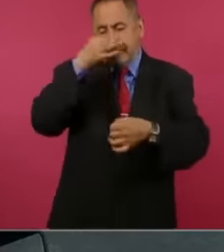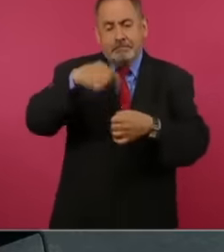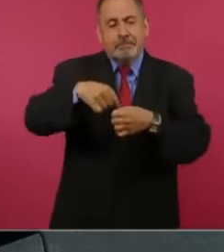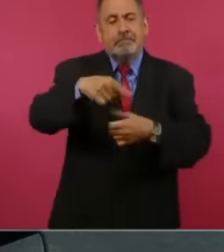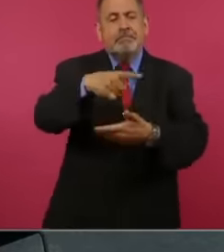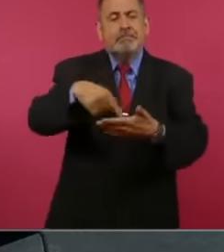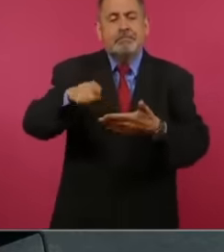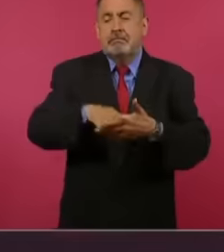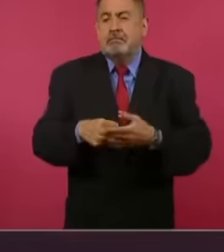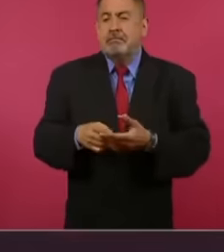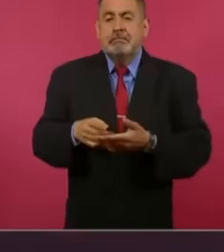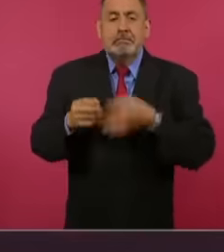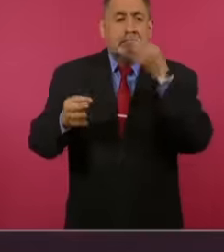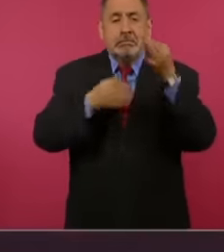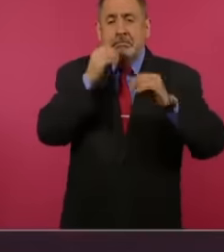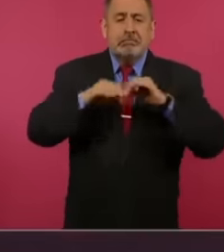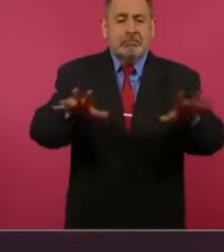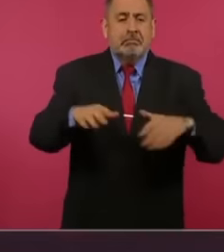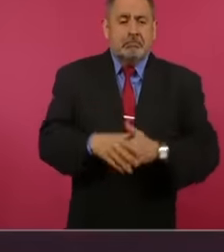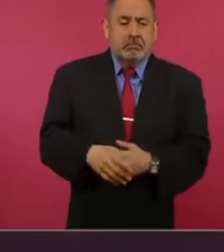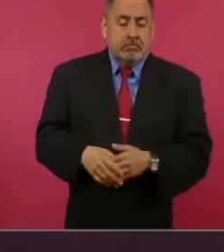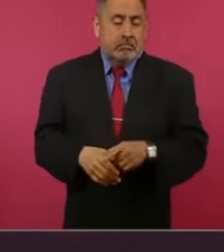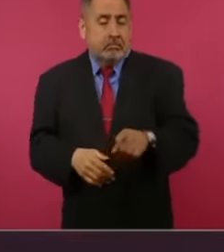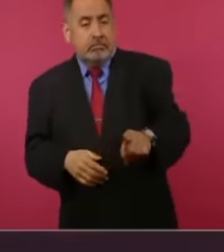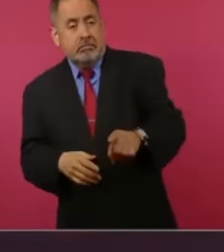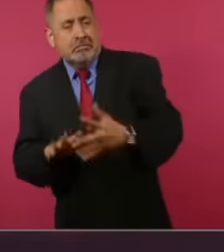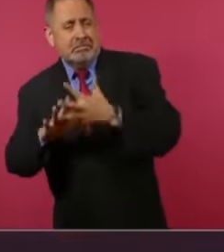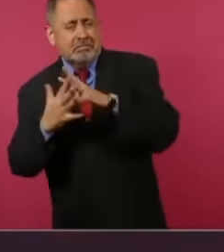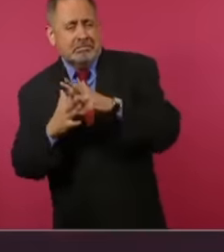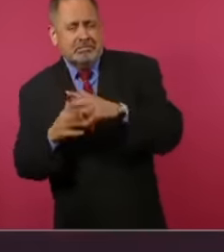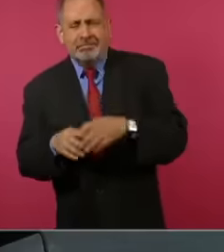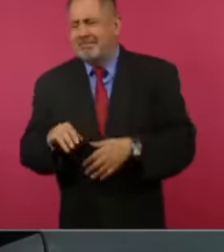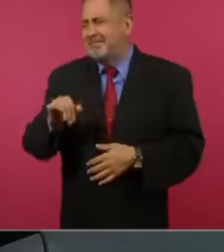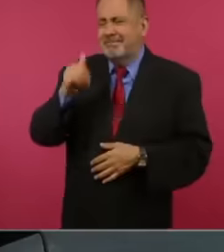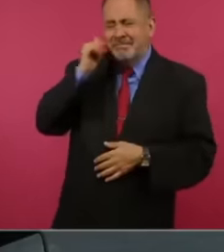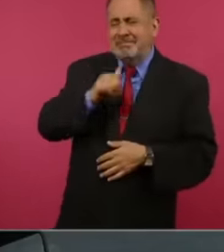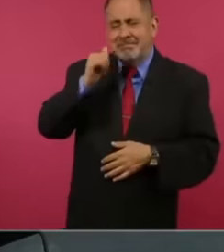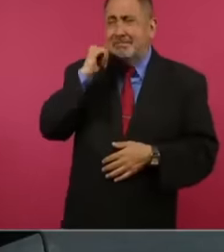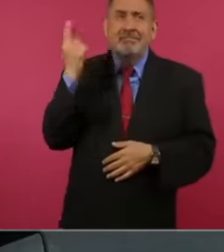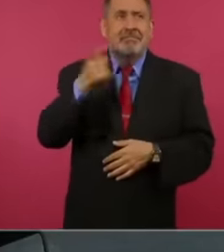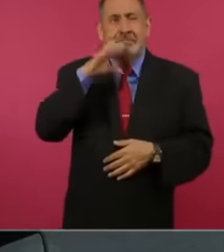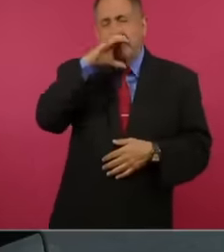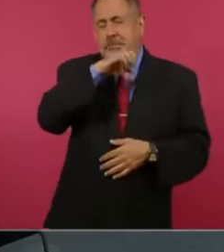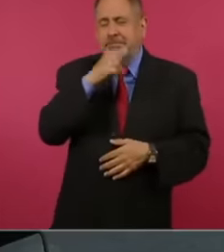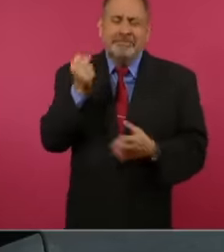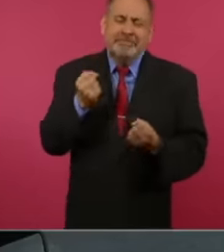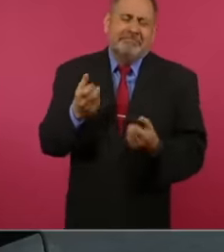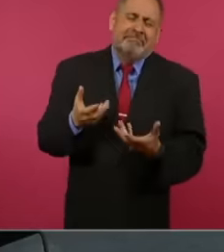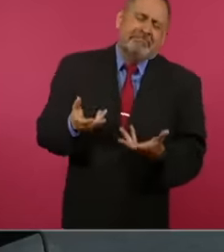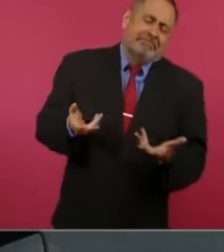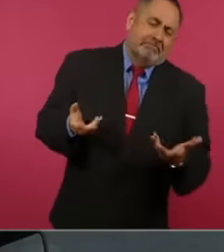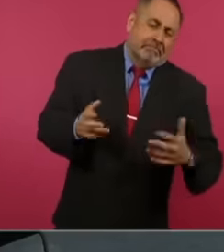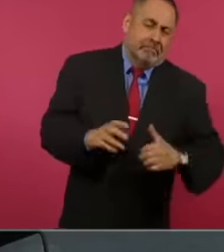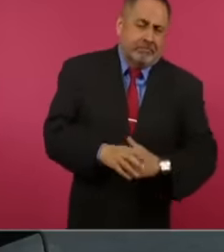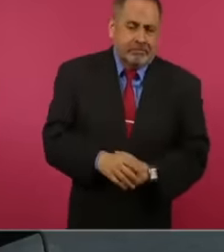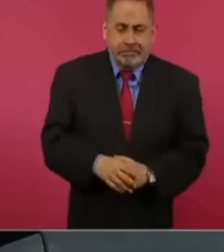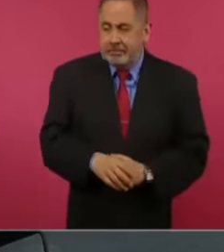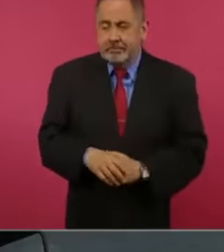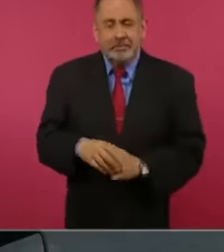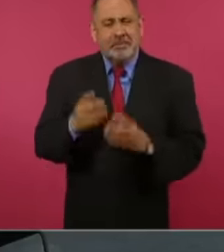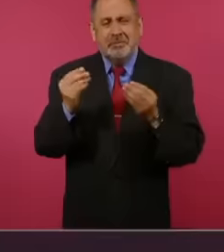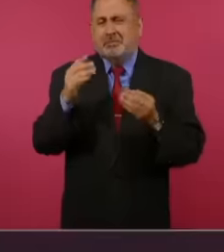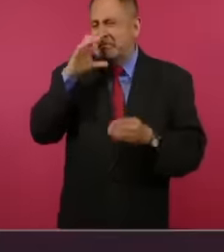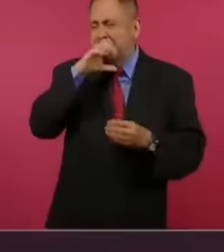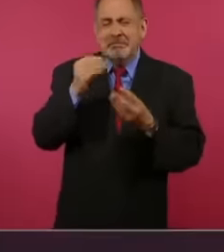entonces todo esto está saliendo. Es que está todo revuelto, pues ya. Sí, ahora y ya sale, no sale por el calor ahora. Está mucho calor. No, está entonces,